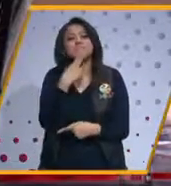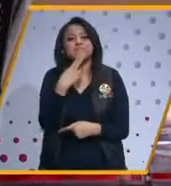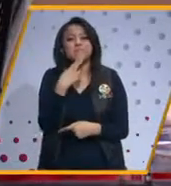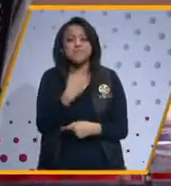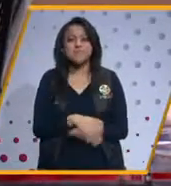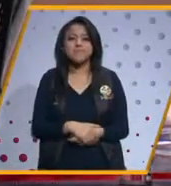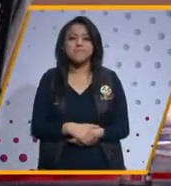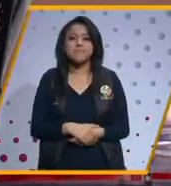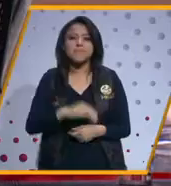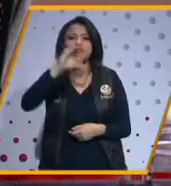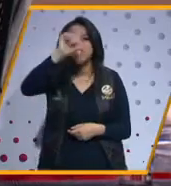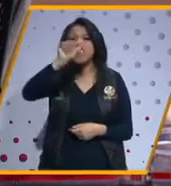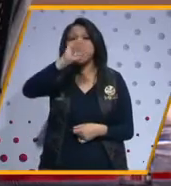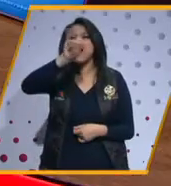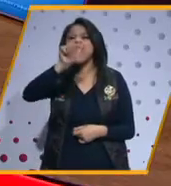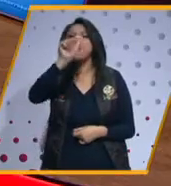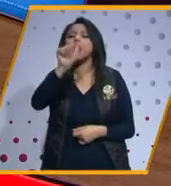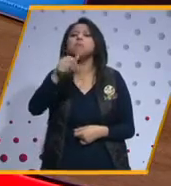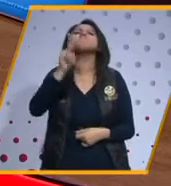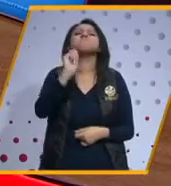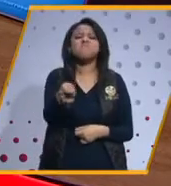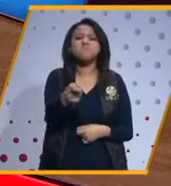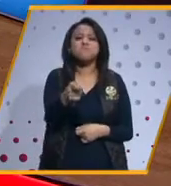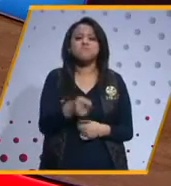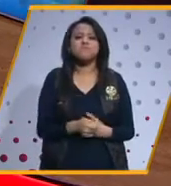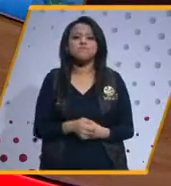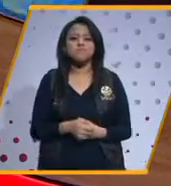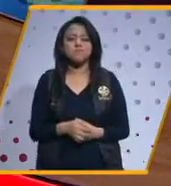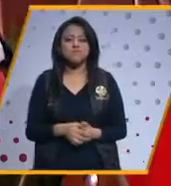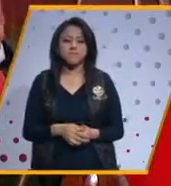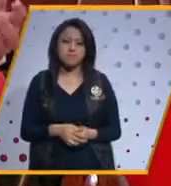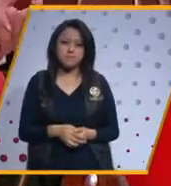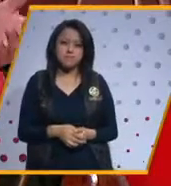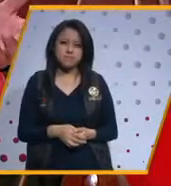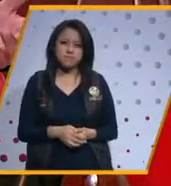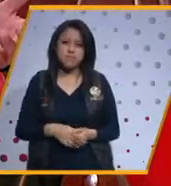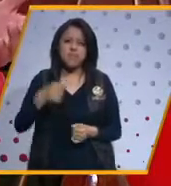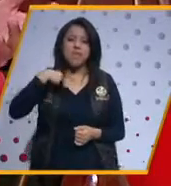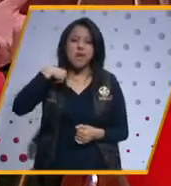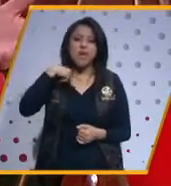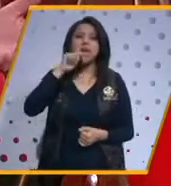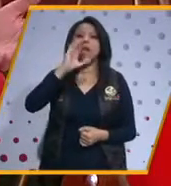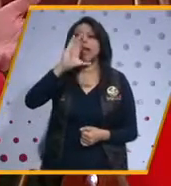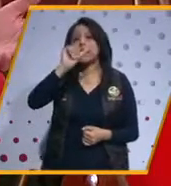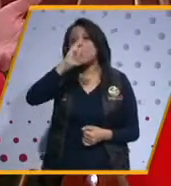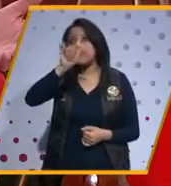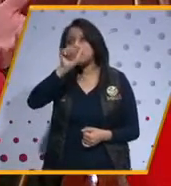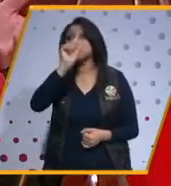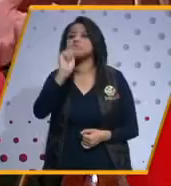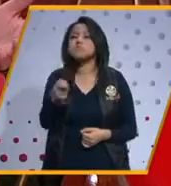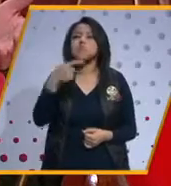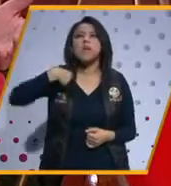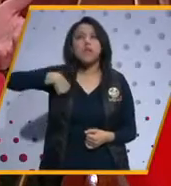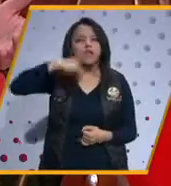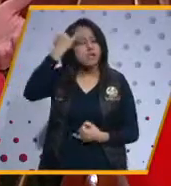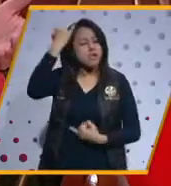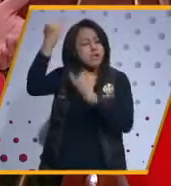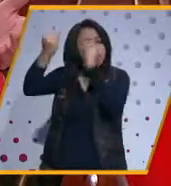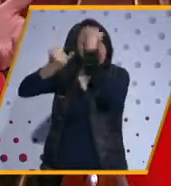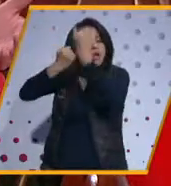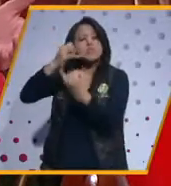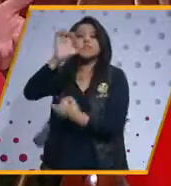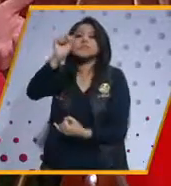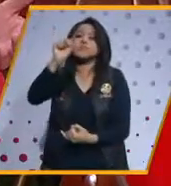caja popular? ¿Cómo funciona esto? Sí, una caja popular es una idea innovadora que llegó hace 65